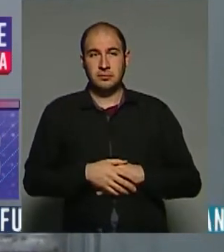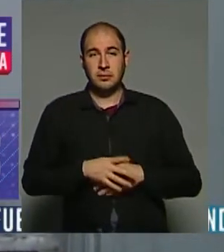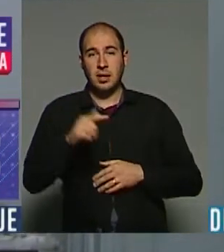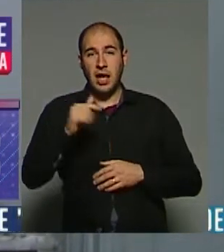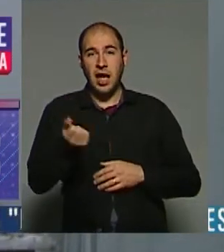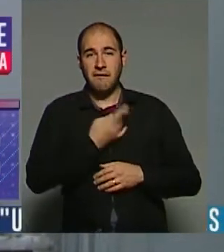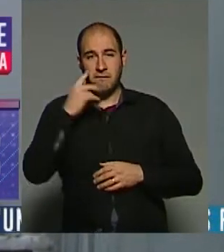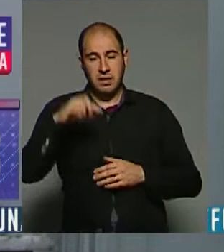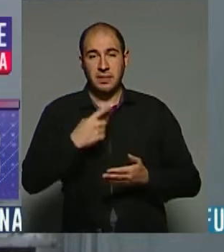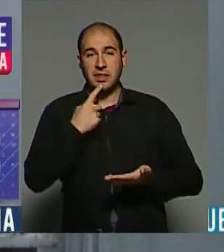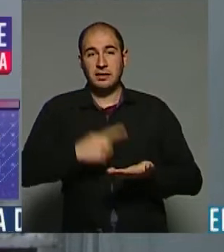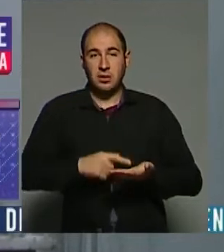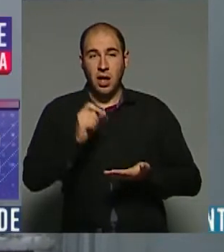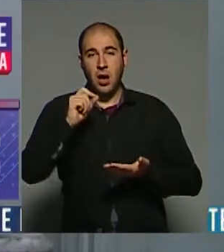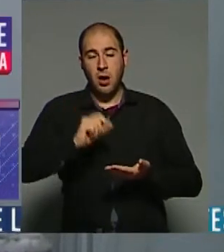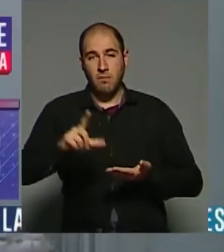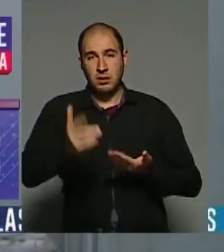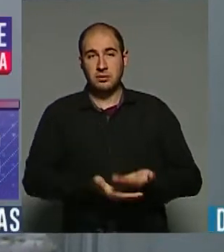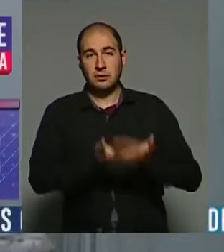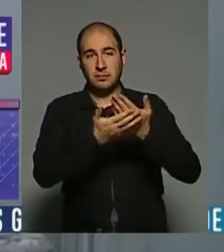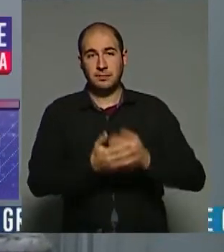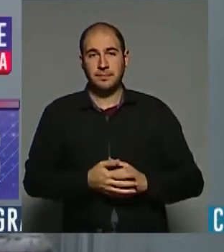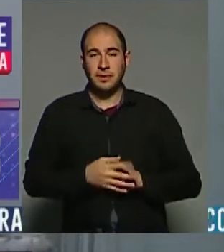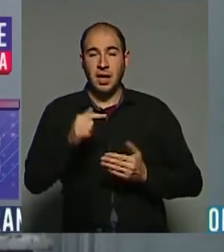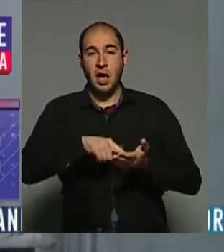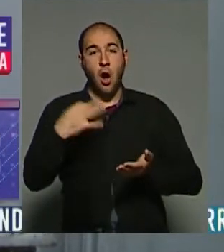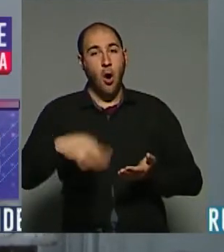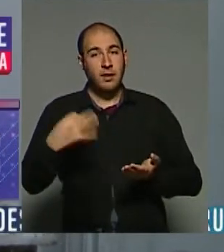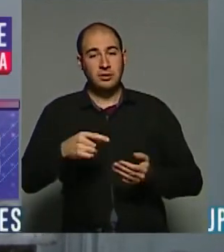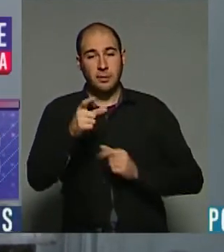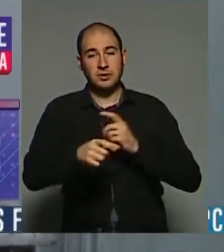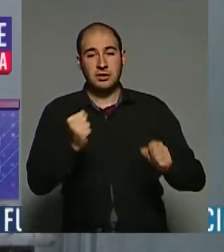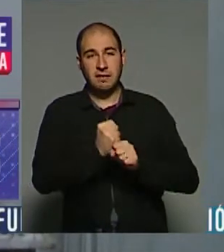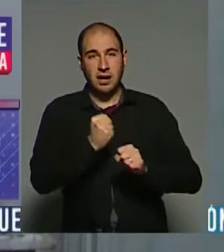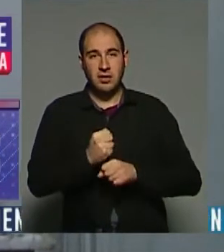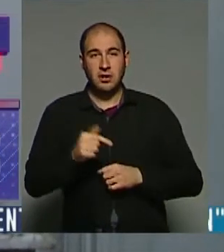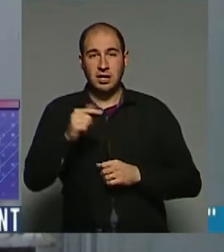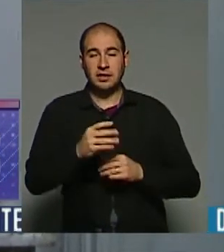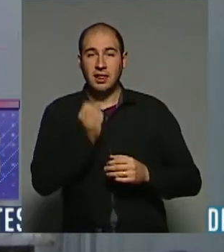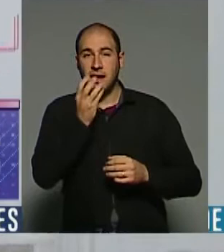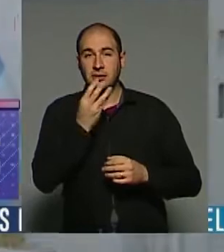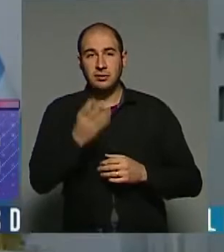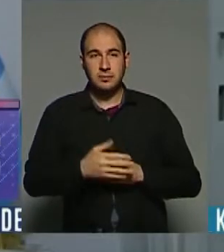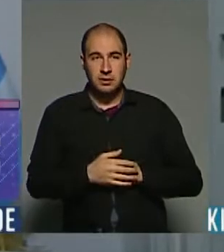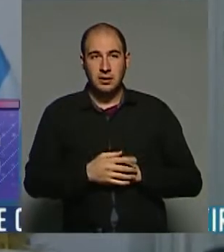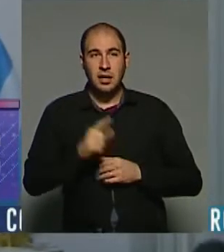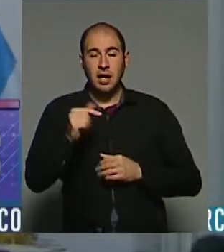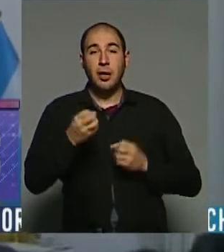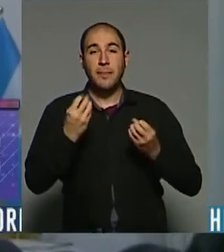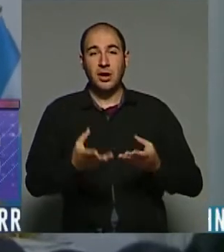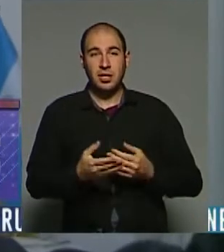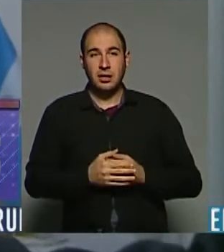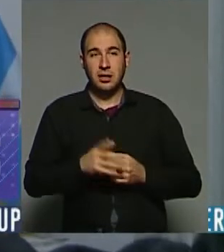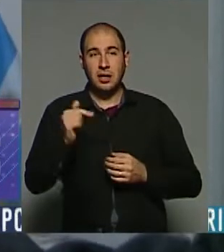eso AFIP decidió aumentar el importe a partir del cual es obligatorio para los empleados la declaración jurada. Y estaría justificado